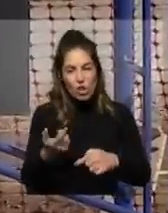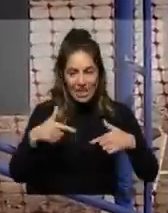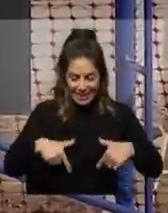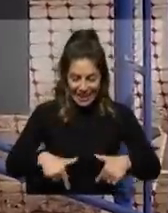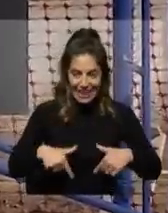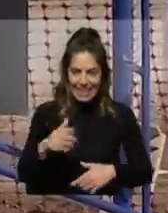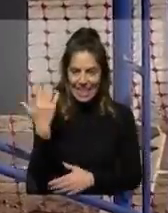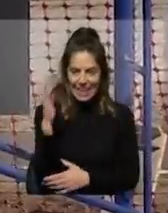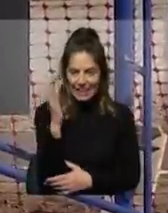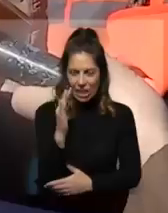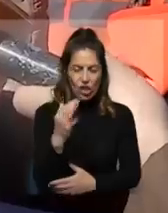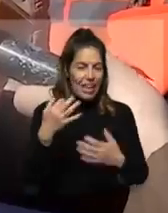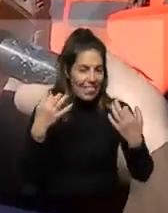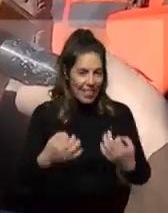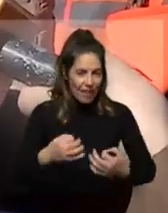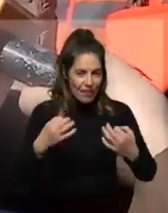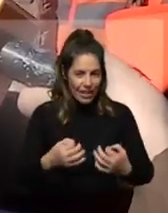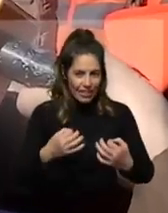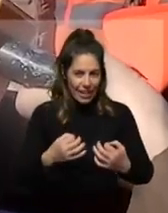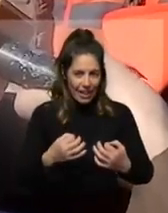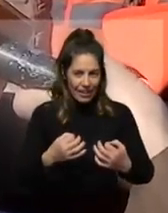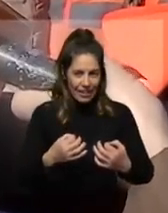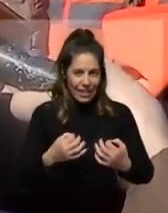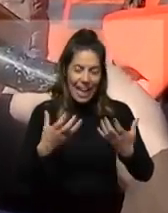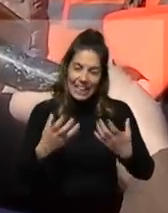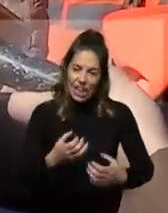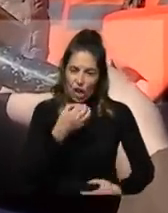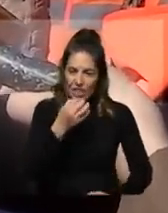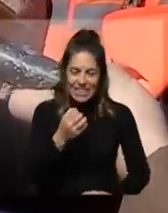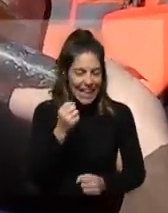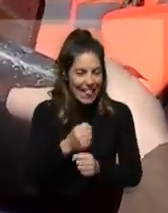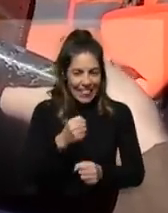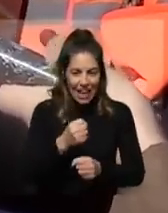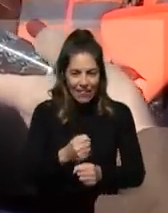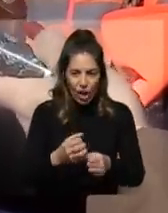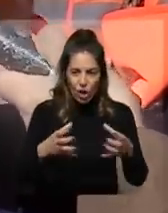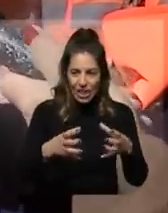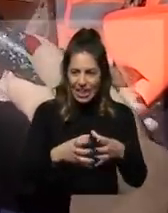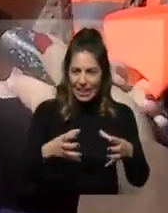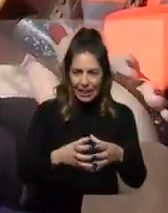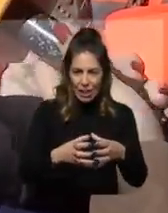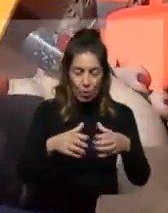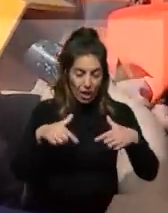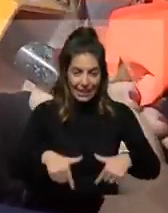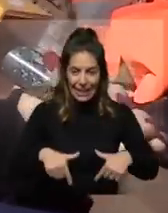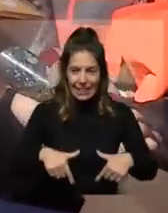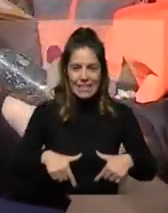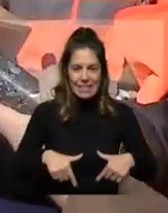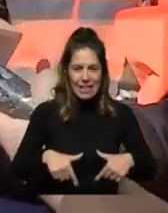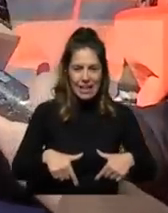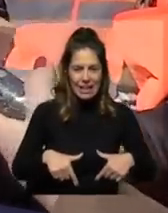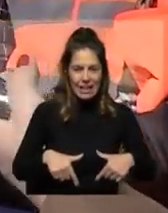interior Así que verdaderamente es un arte quiero destacar el trabajo que ha tenido el equipo de la intendencia